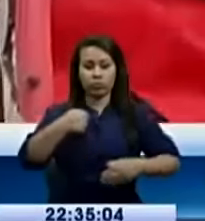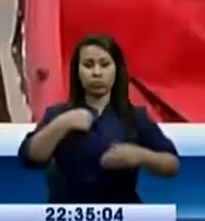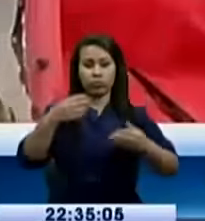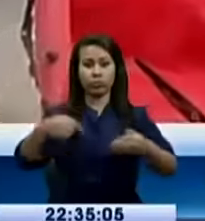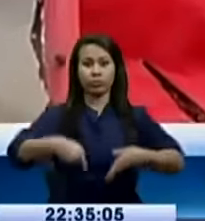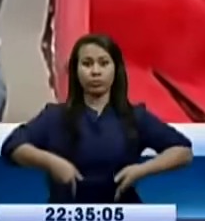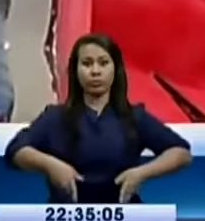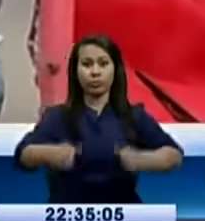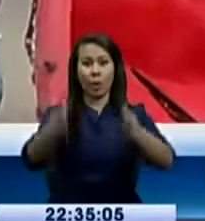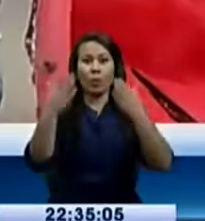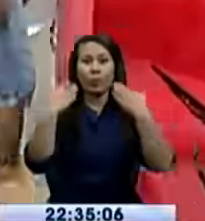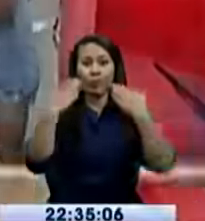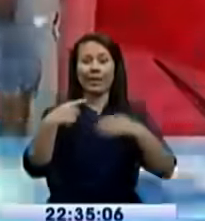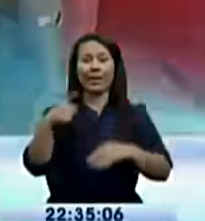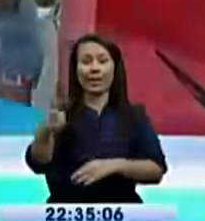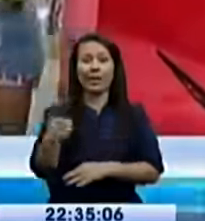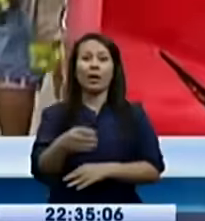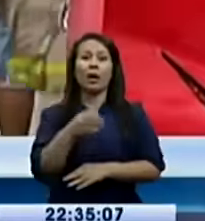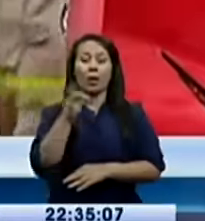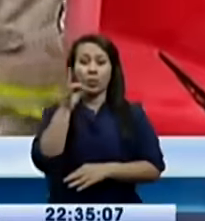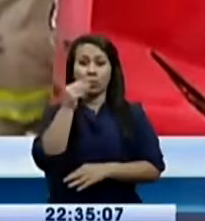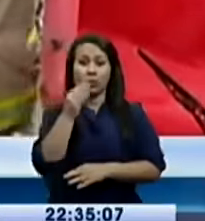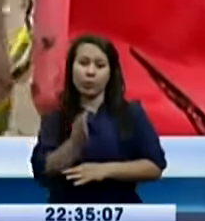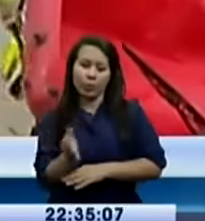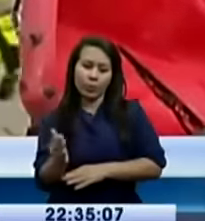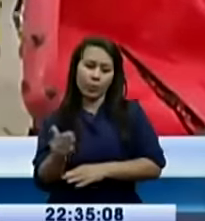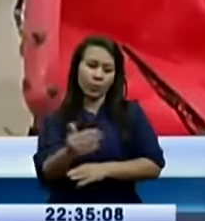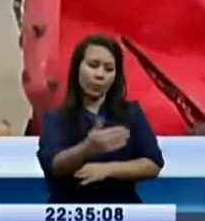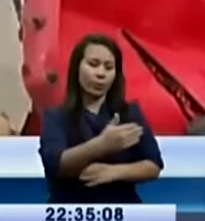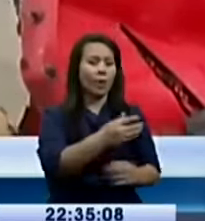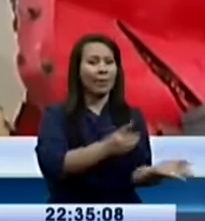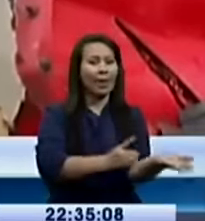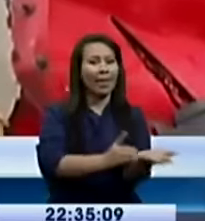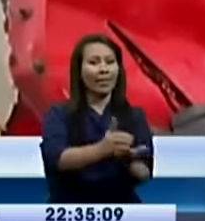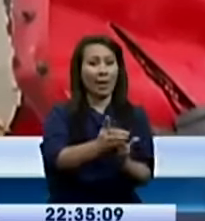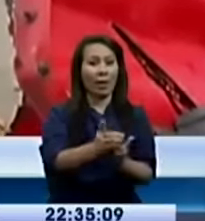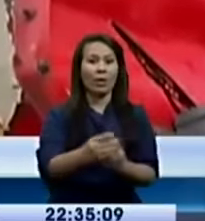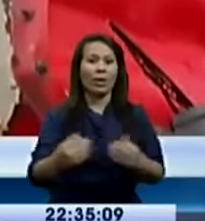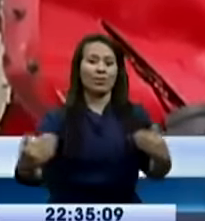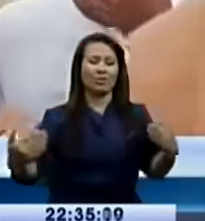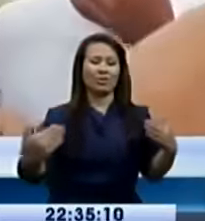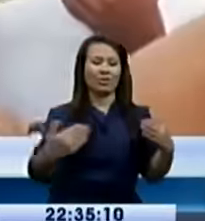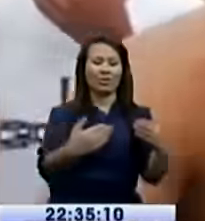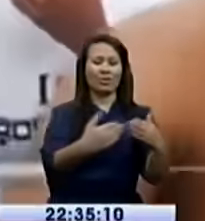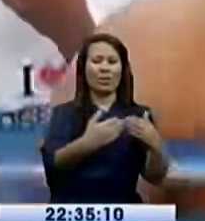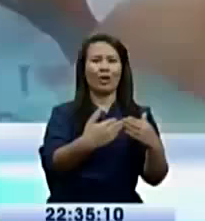comisión intentó circunvalar para Daule, de nuevo retornar, y entonces lo impactó.